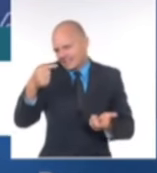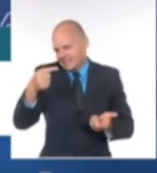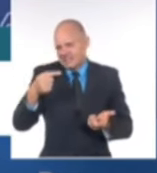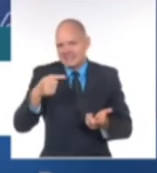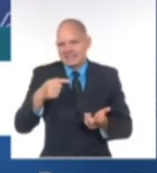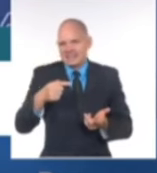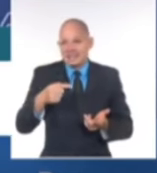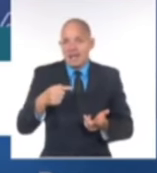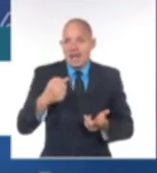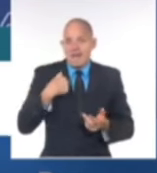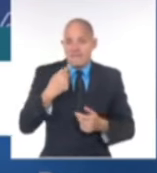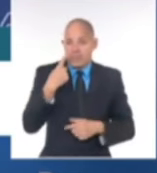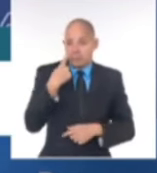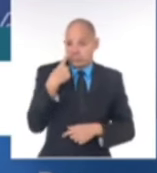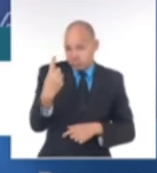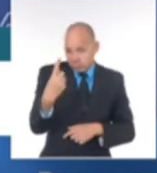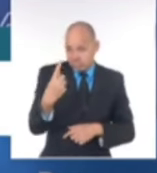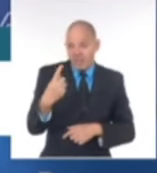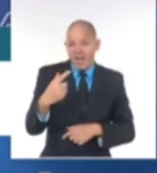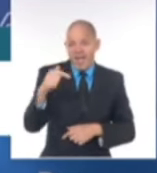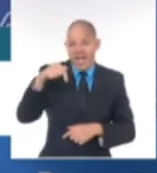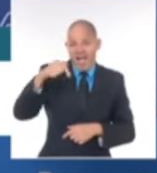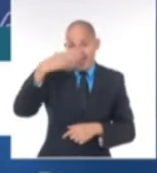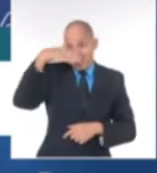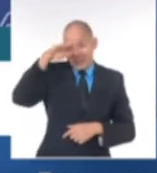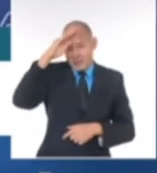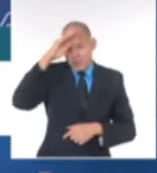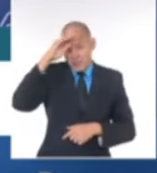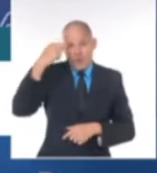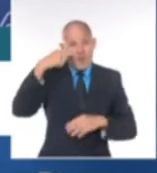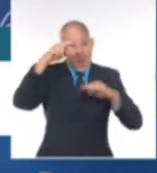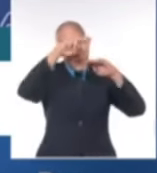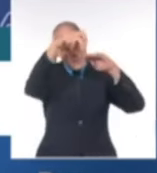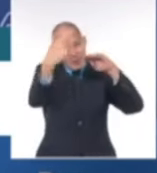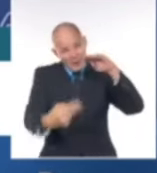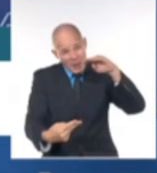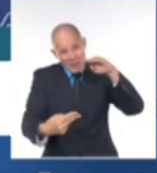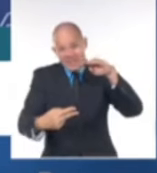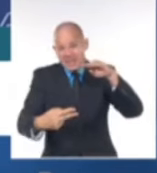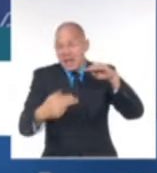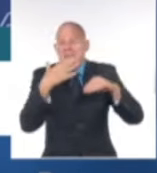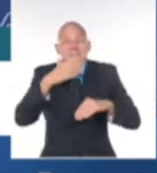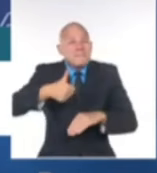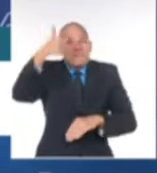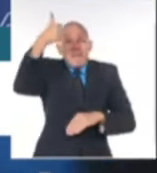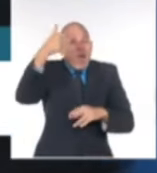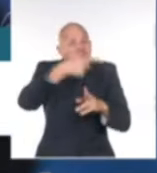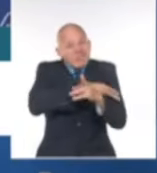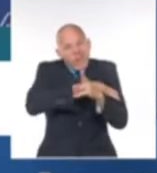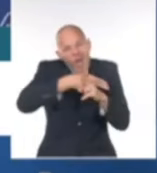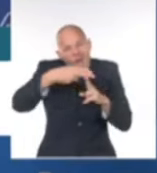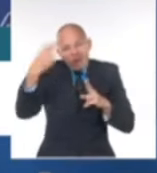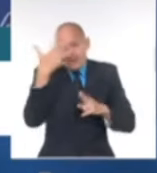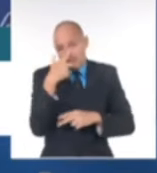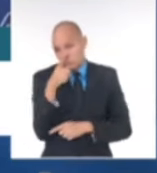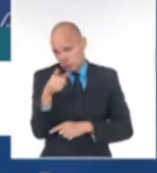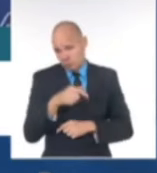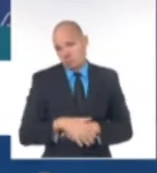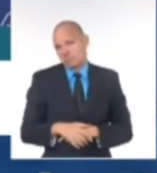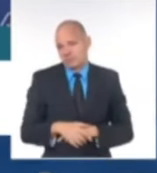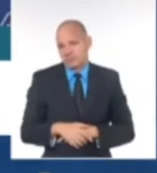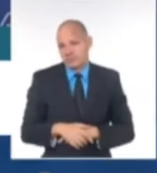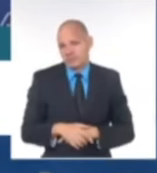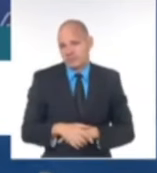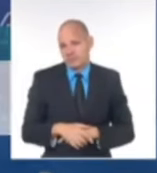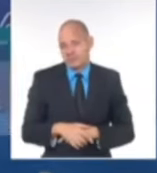quiero decirte que es la mejor actuación de una clavadista cubana en plataforma en toda la historia olímpica. y creo que eso tiene un valor. Pues a ver,